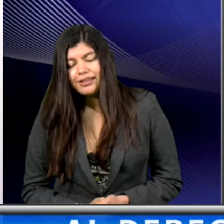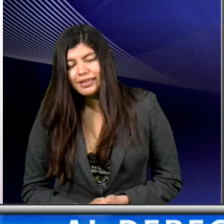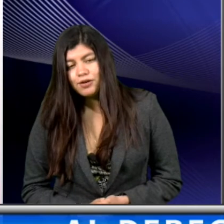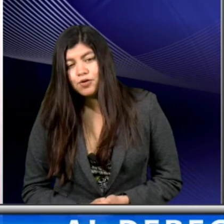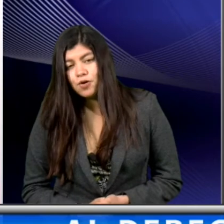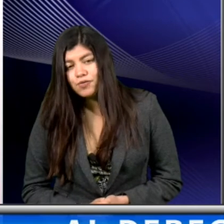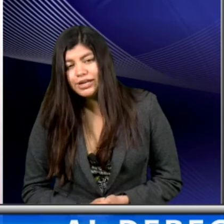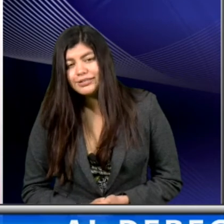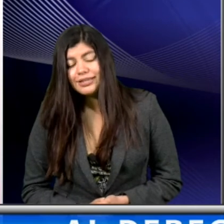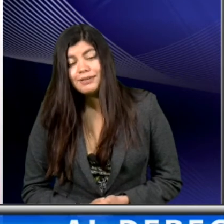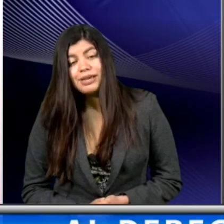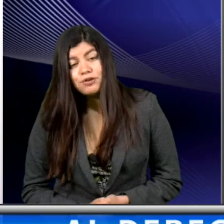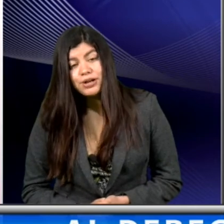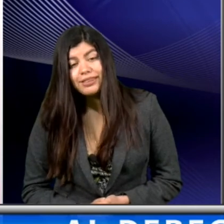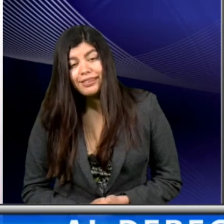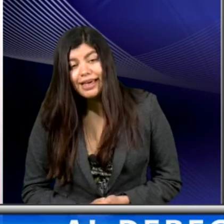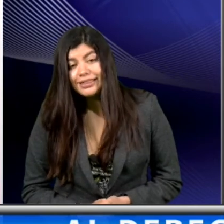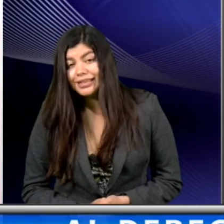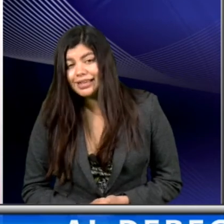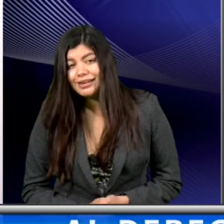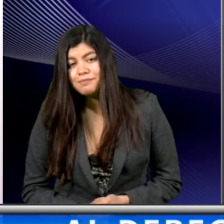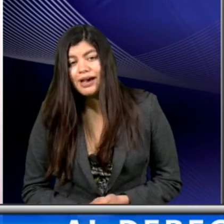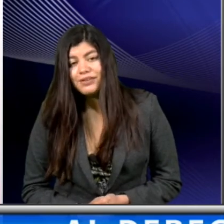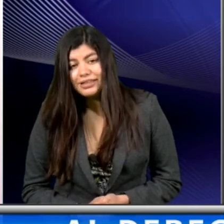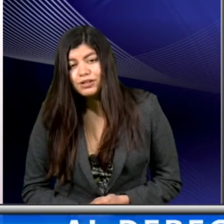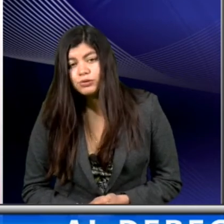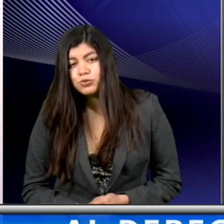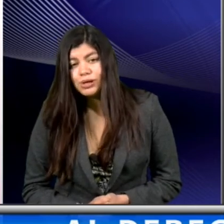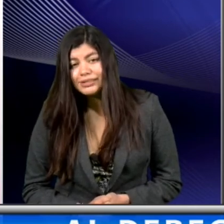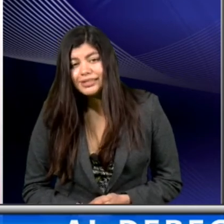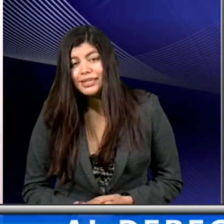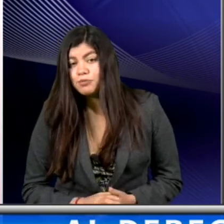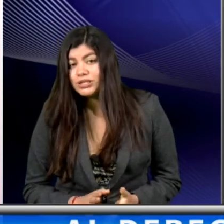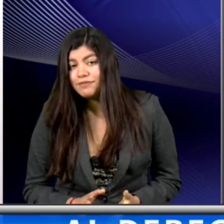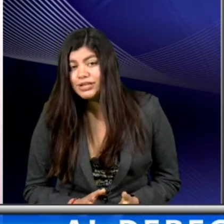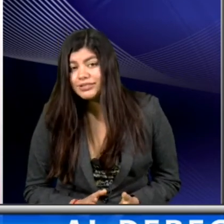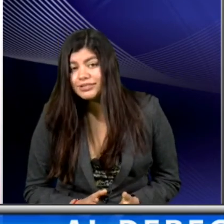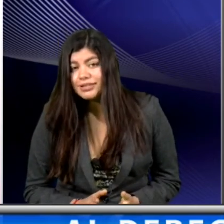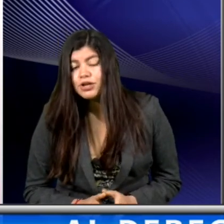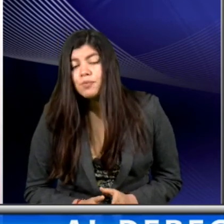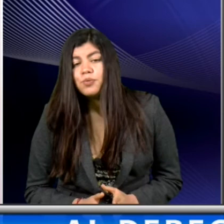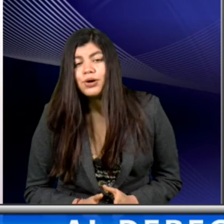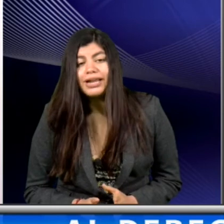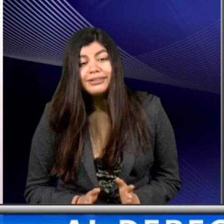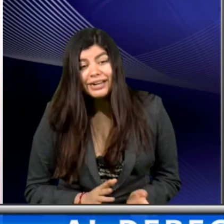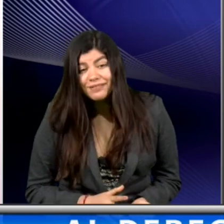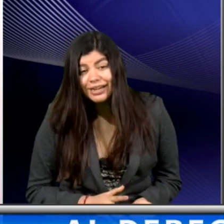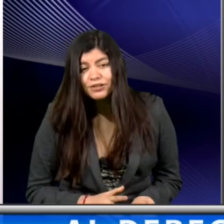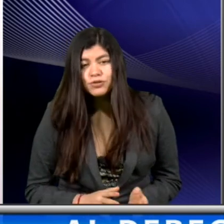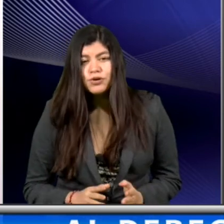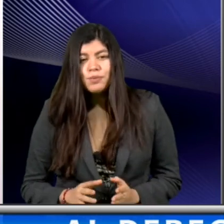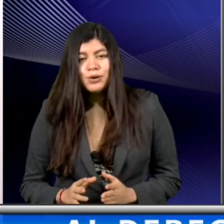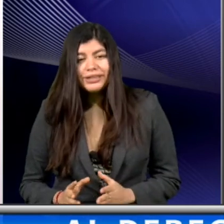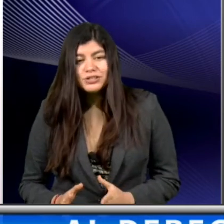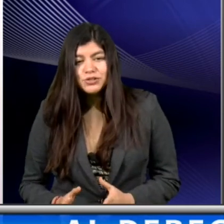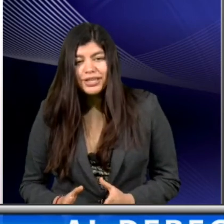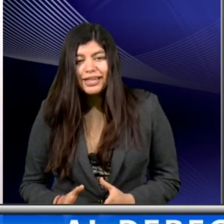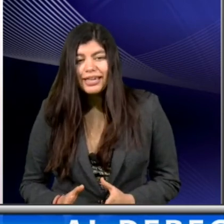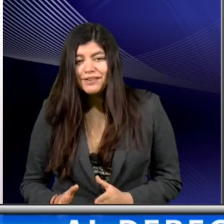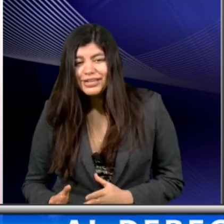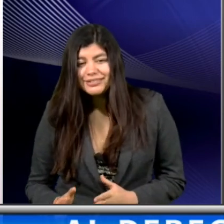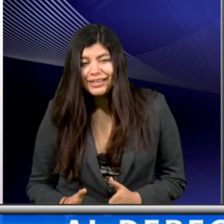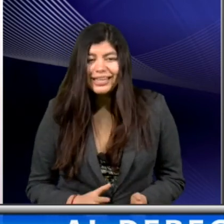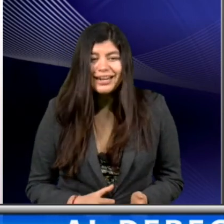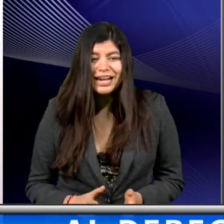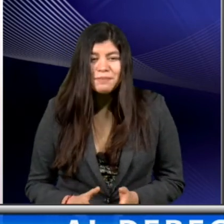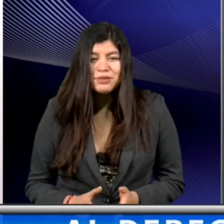preocupándose de los jóvenes y menores de edad que están habitando en su casa y que muchas veces por el trabajo, por esta sociedad